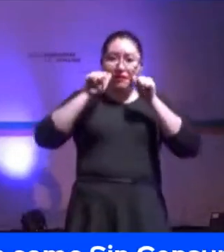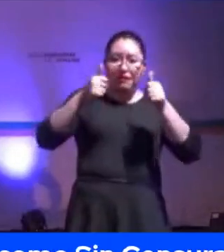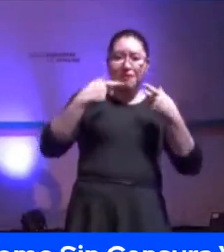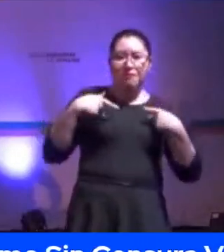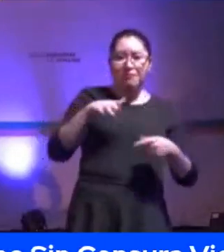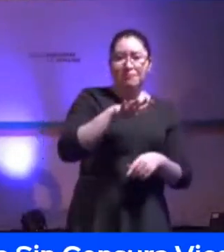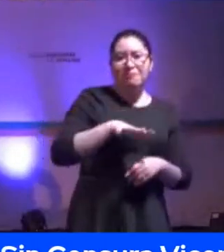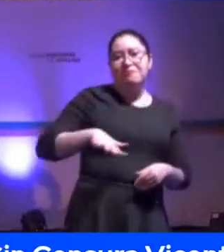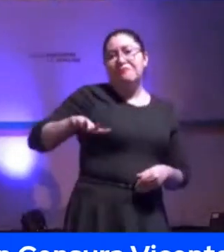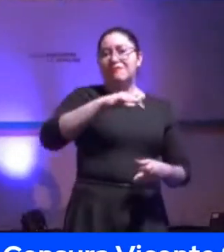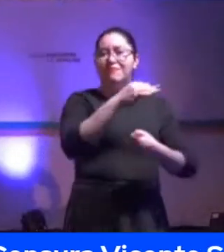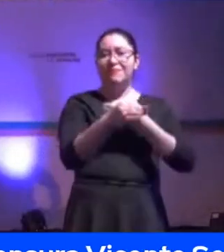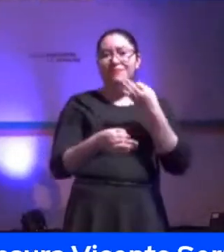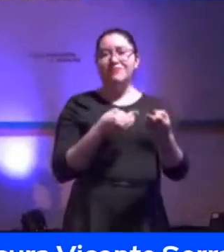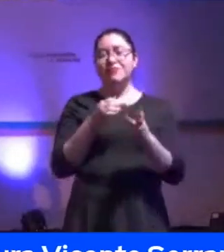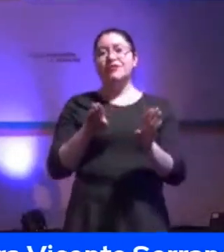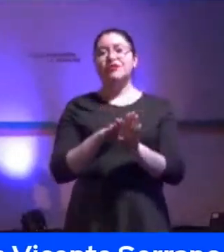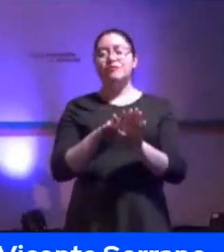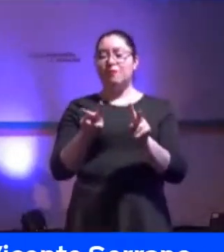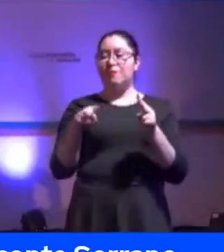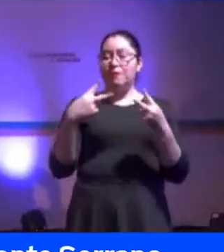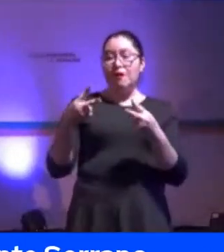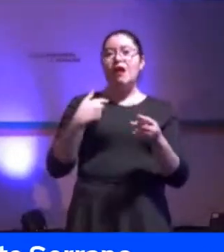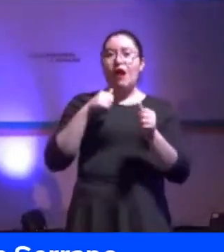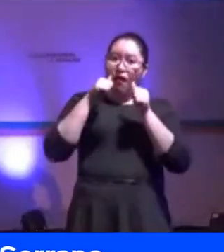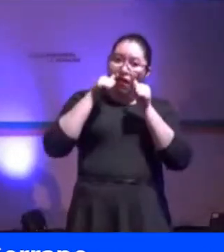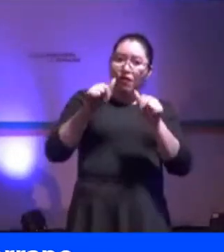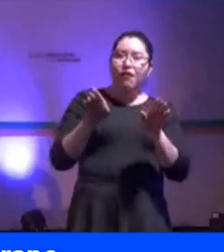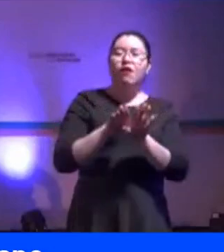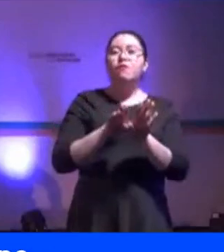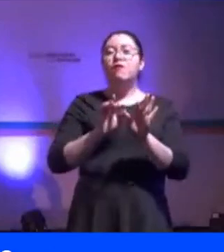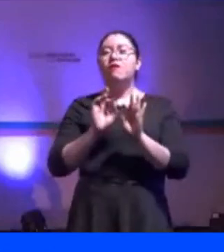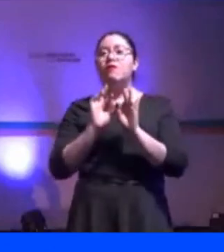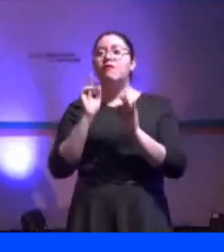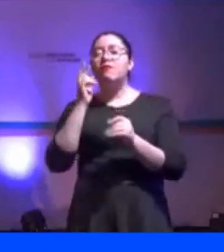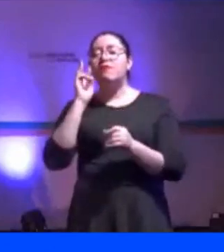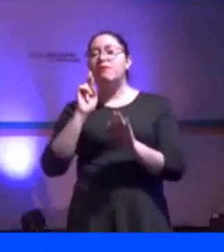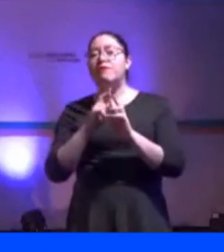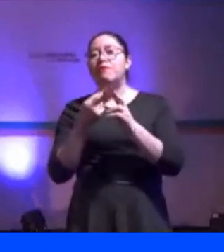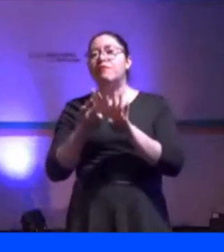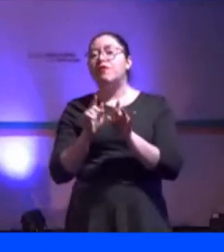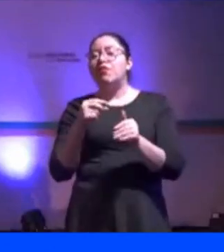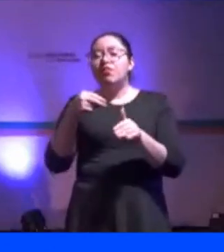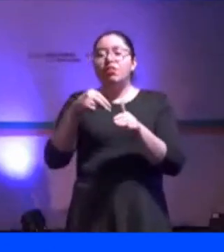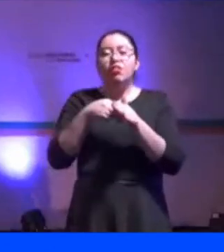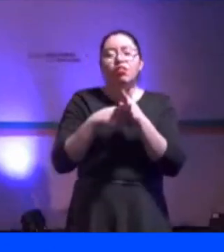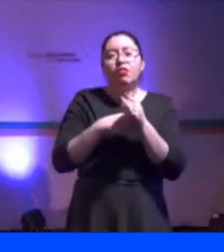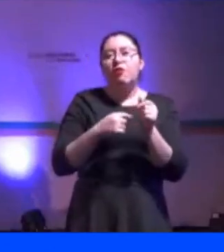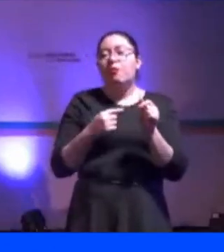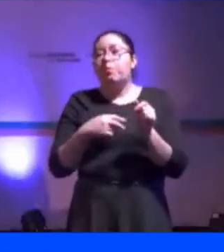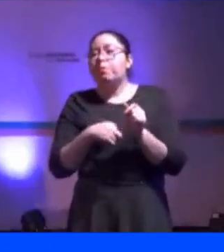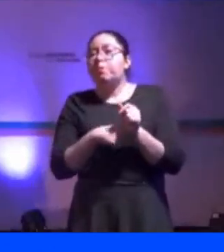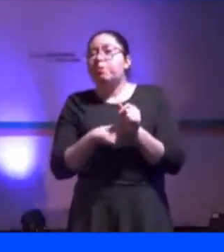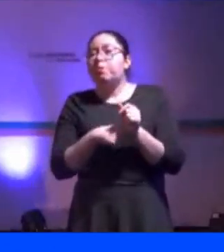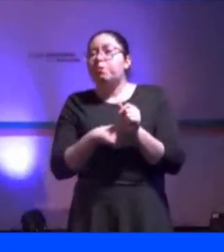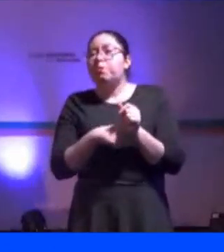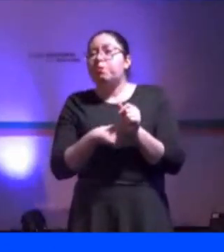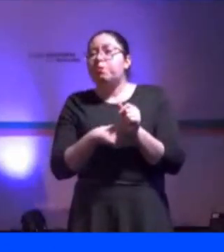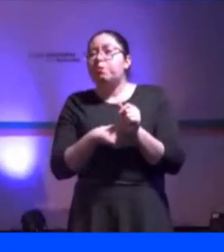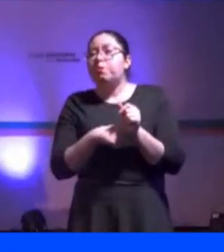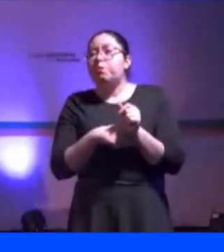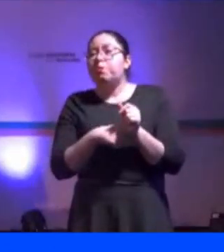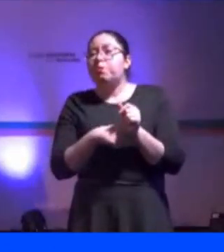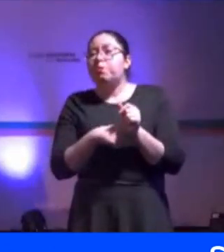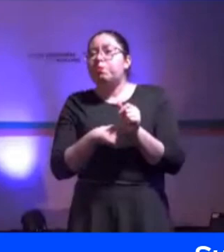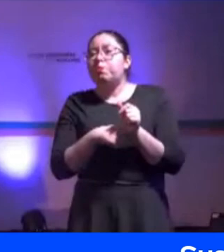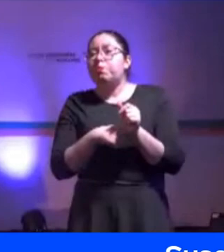audiencias, hasta pareciera que es encontrar el hilo negro en todo esto, cuando no es así. El